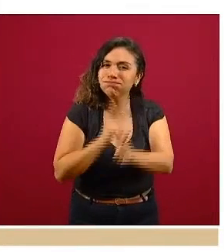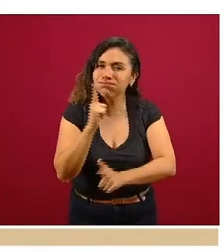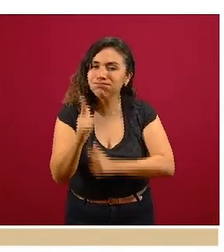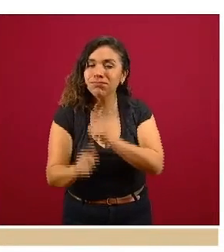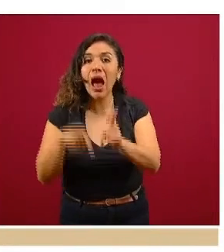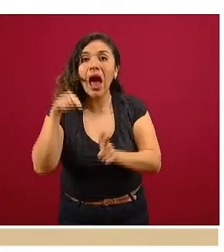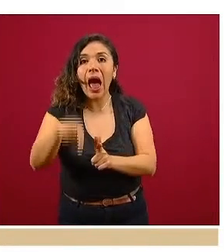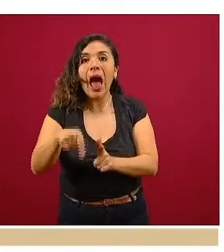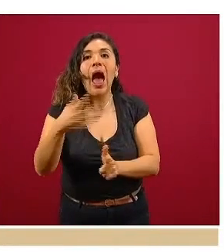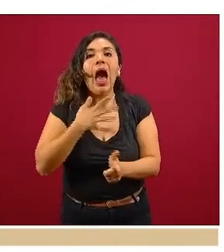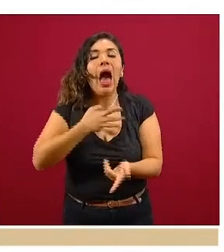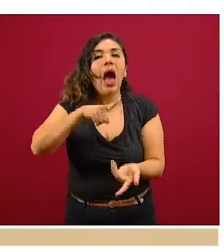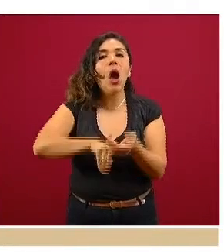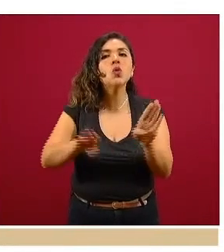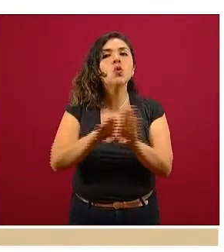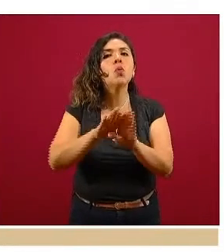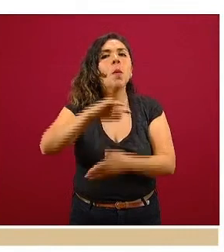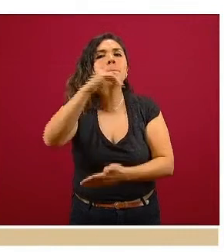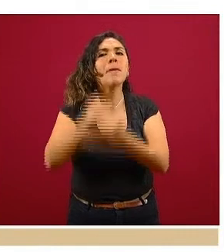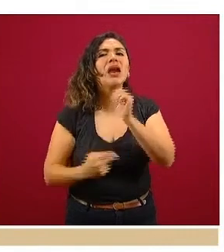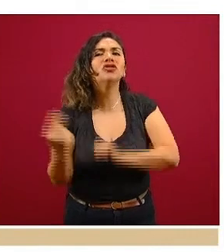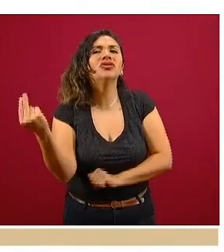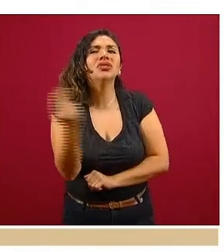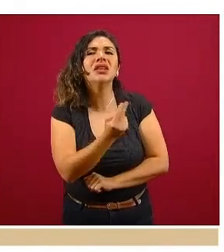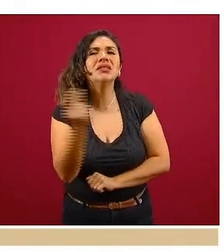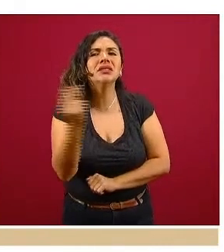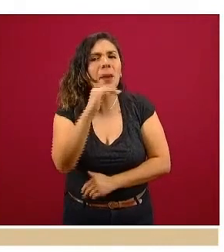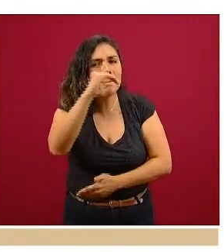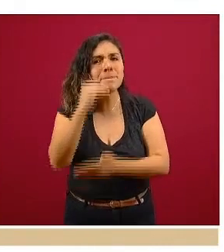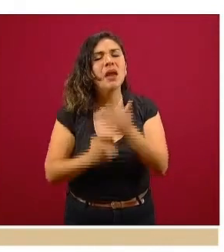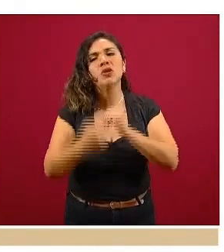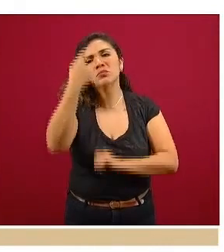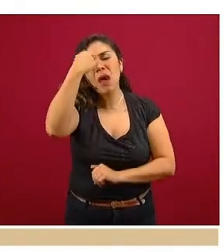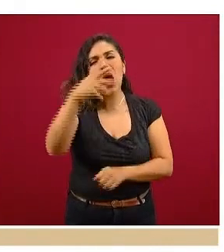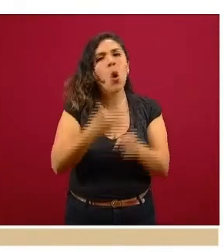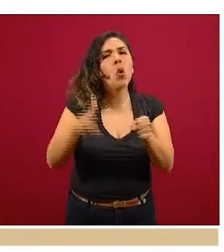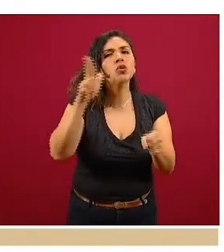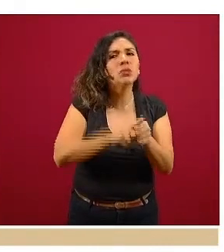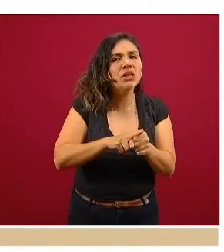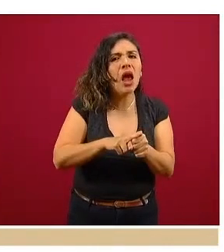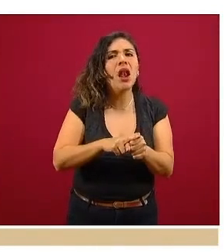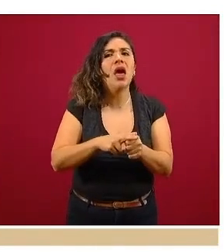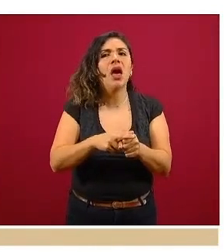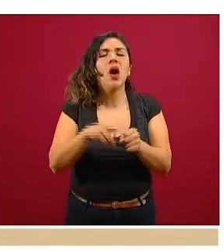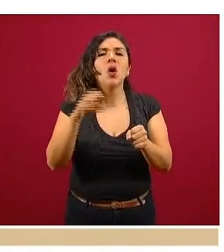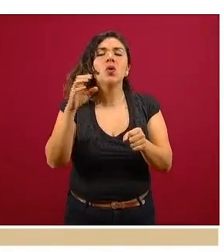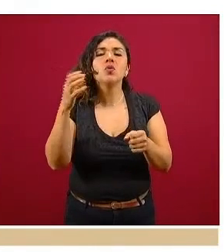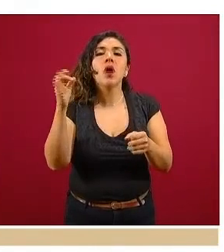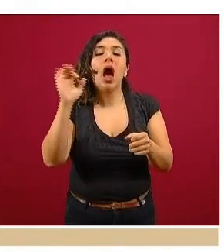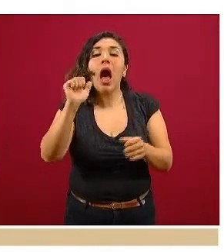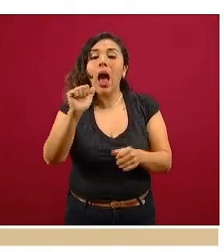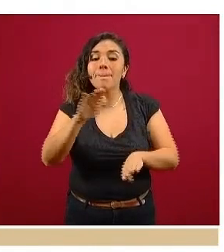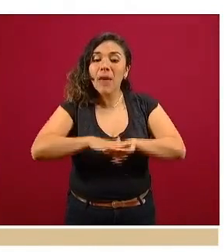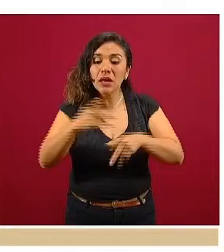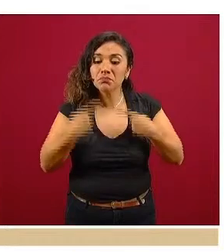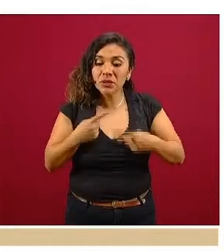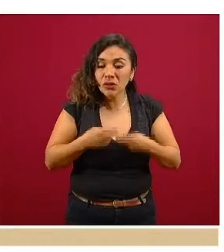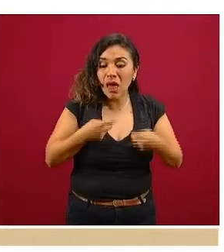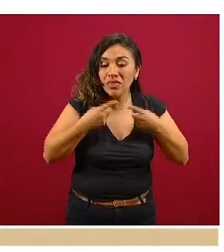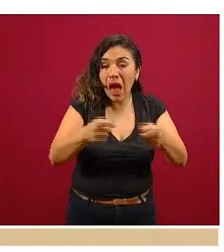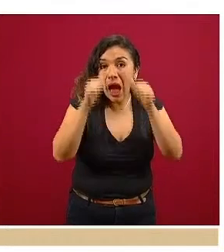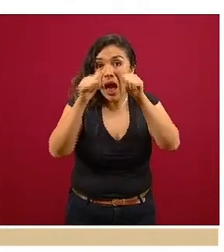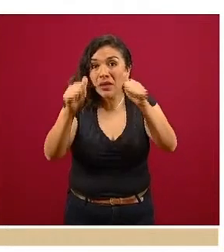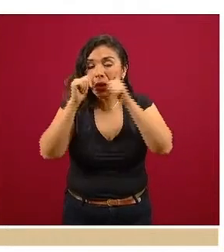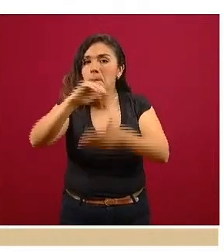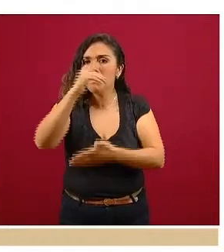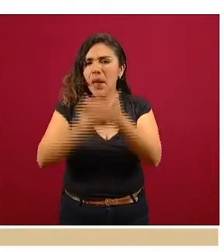también en la menor necesidad o en la desaceleración de hospitalizar en su momento a más personas, o que éstas